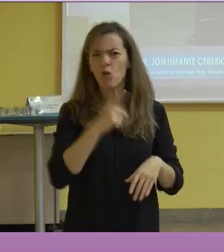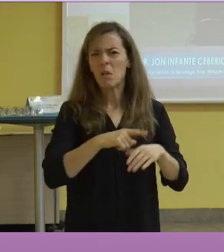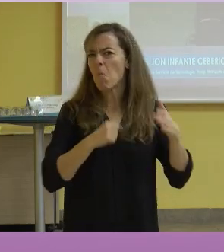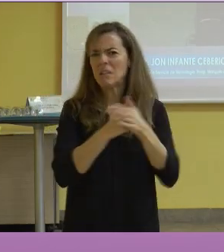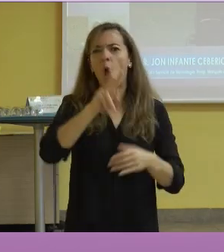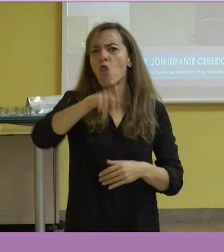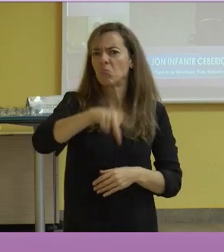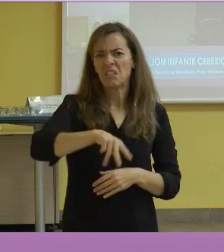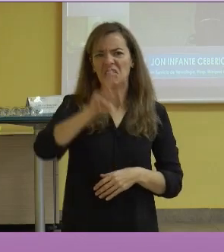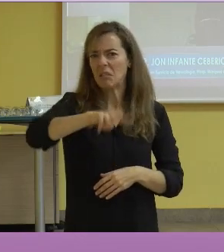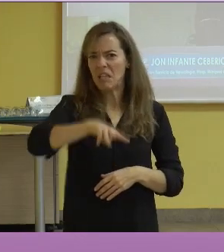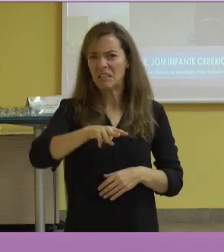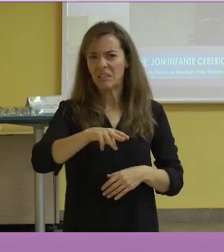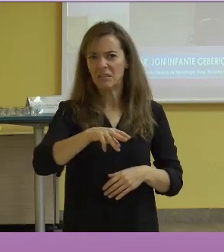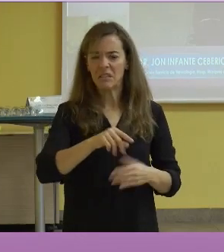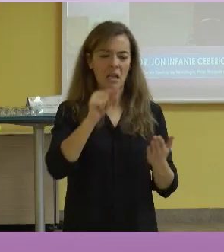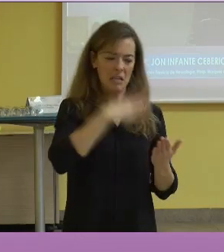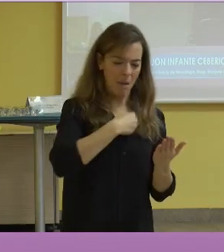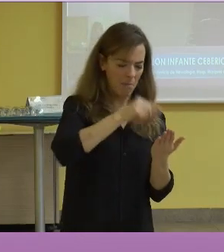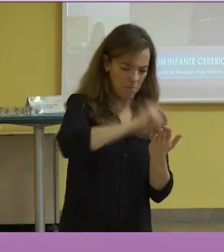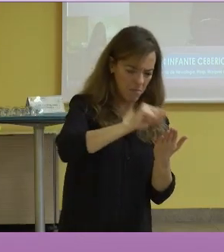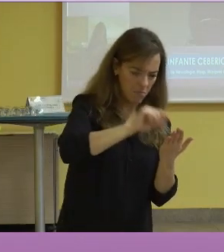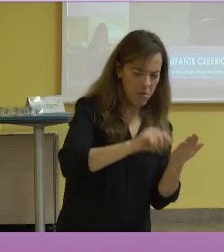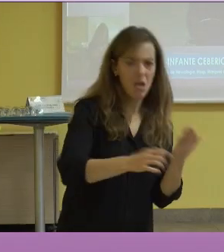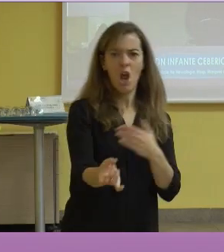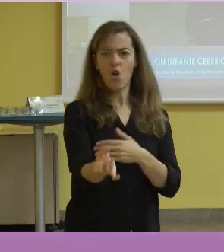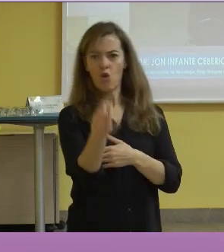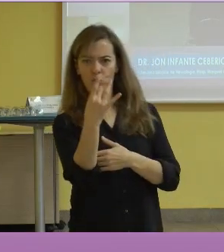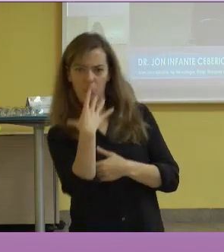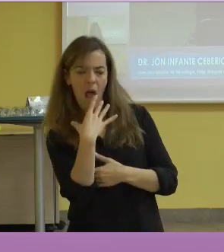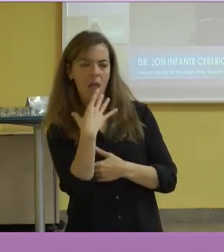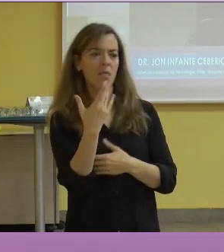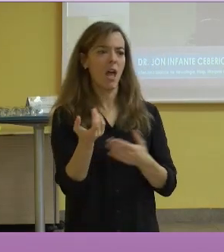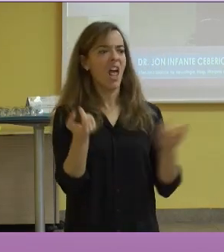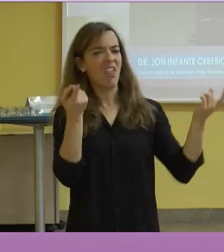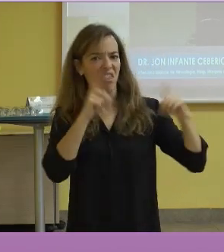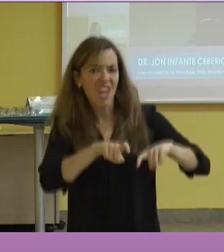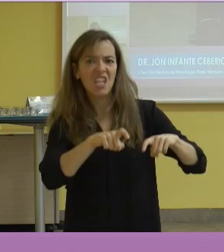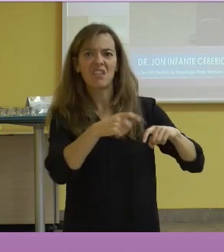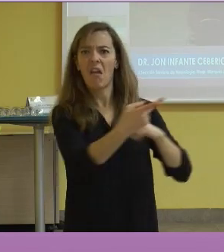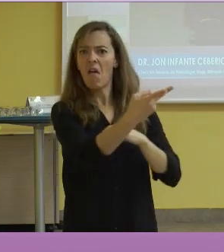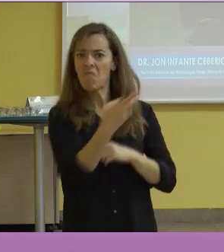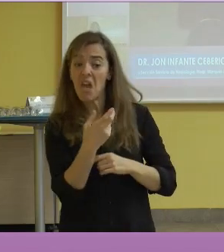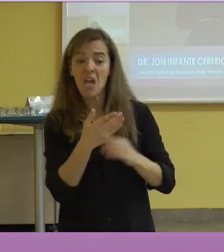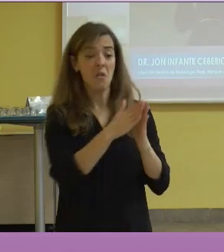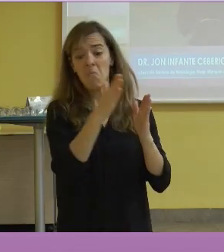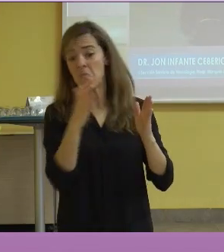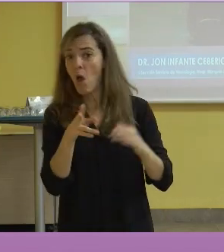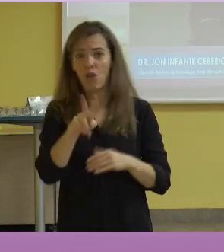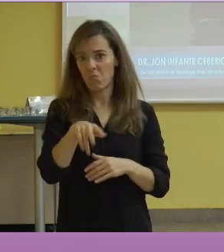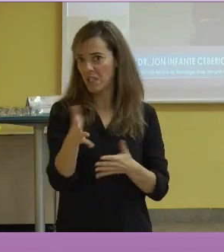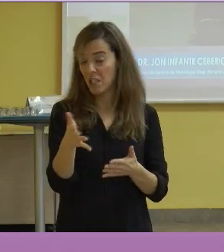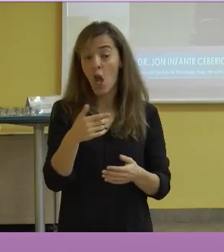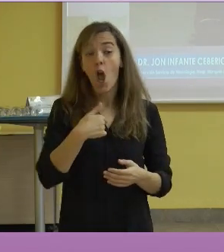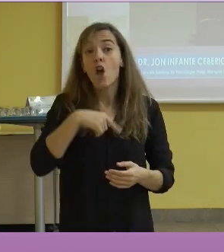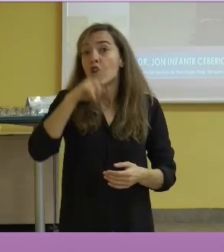2-3 meses entre que se tramita la orden, nos llega, lo citamos. No sé si esto es así en